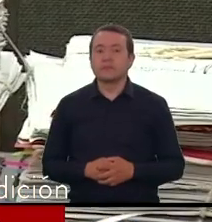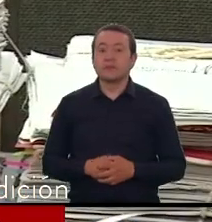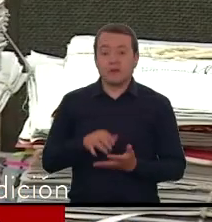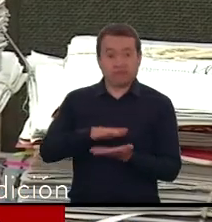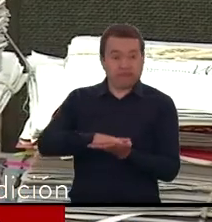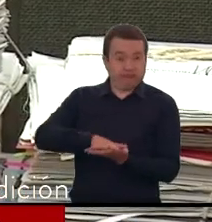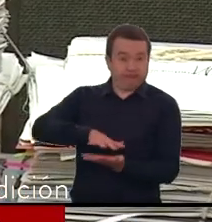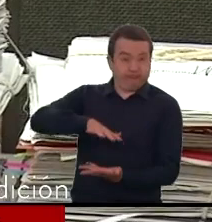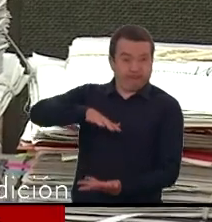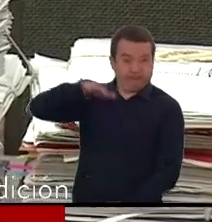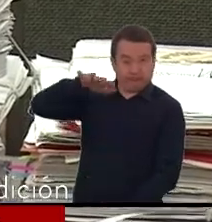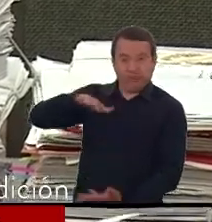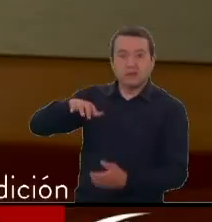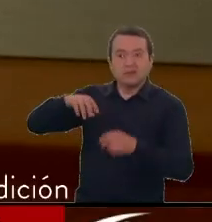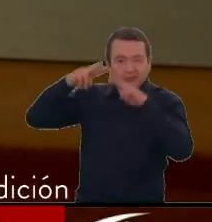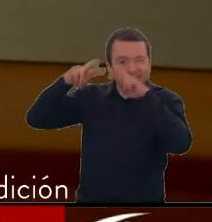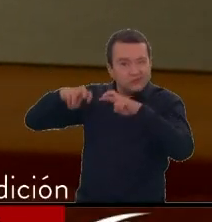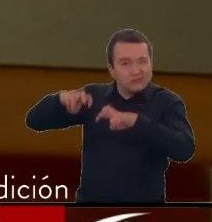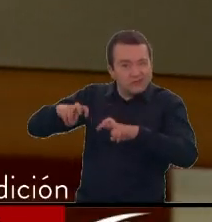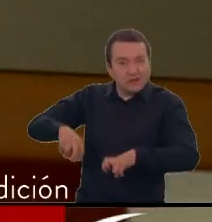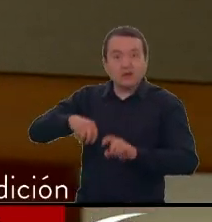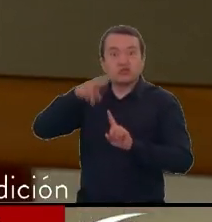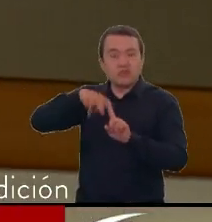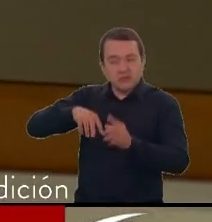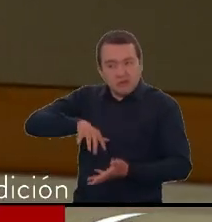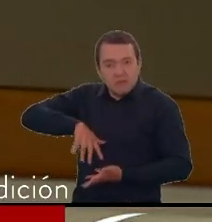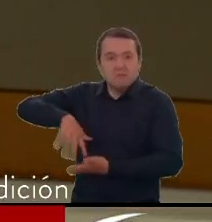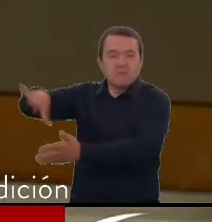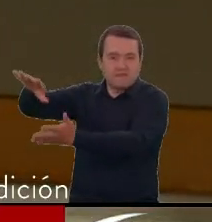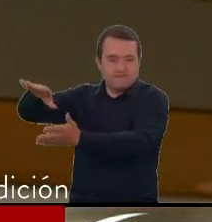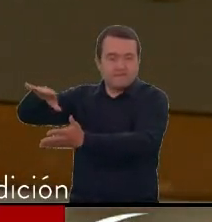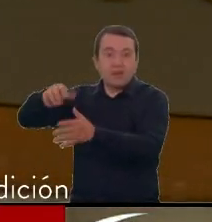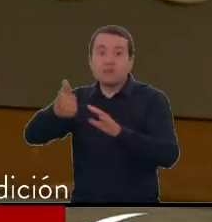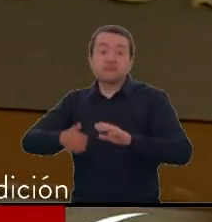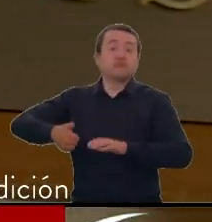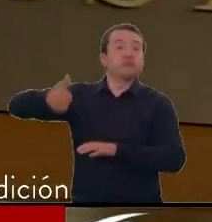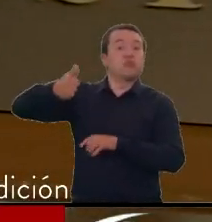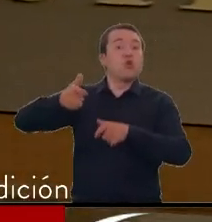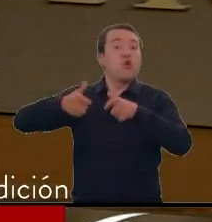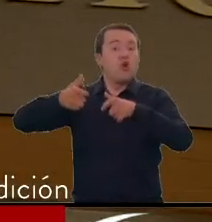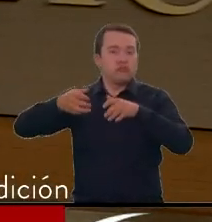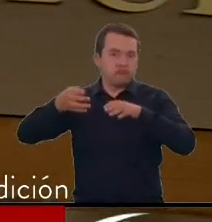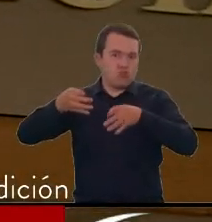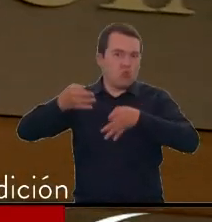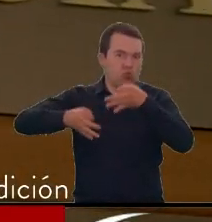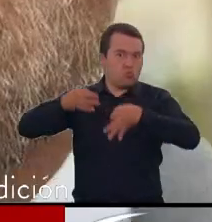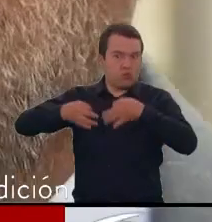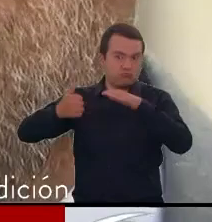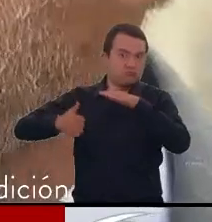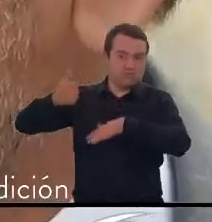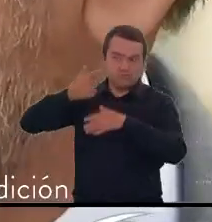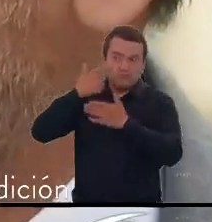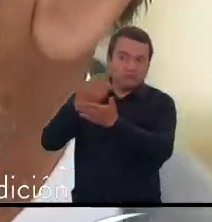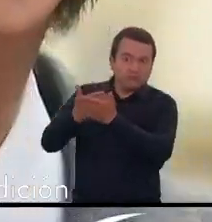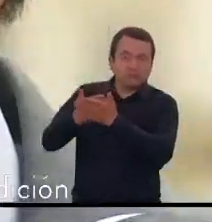de 2 meses de investigación, las pruebas en poder de la Corte Suprema llevaron a que ordenara la captura con fines de indagatoria